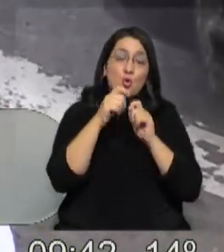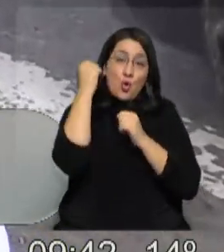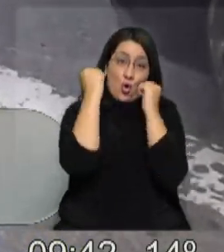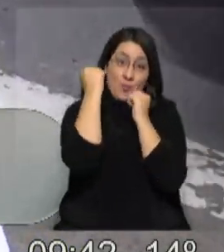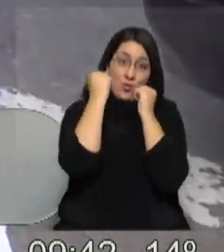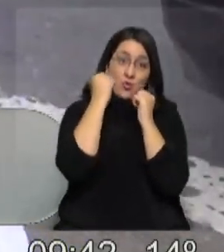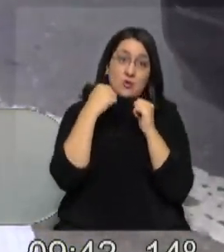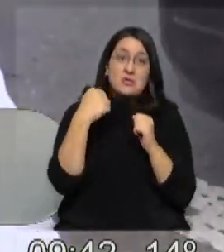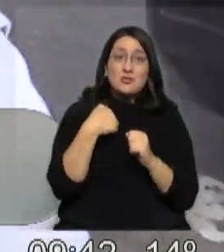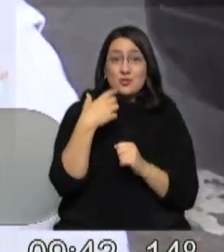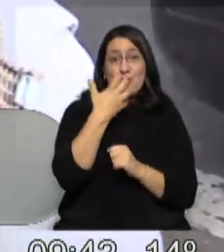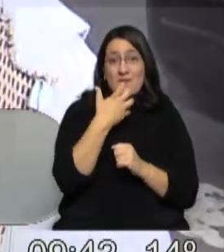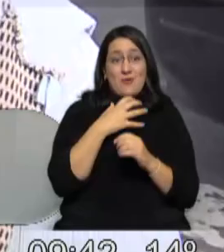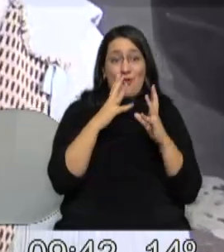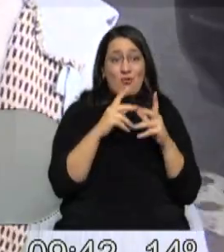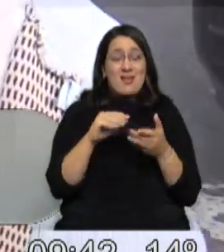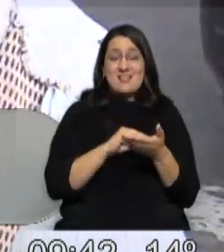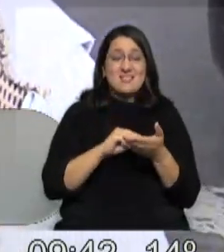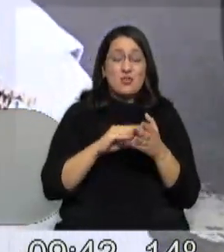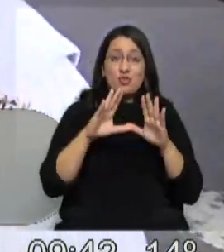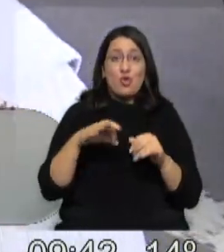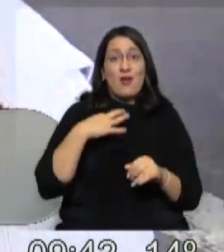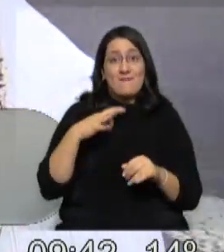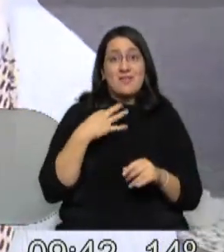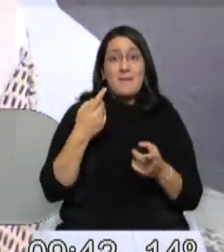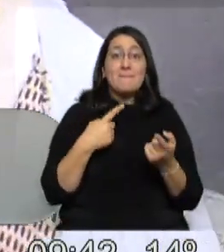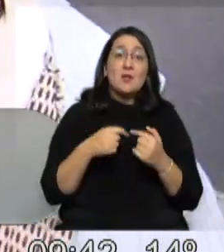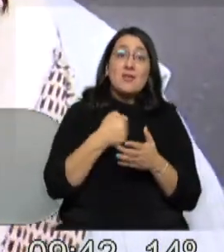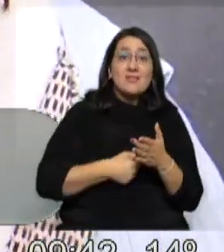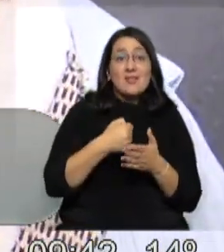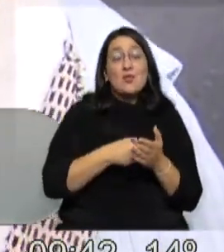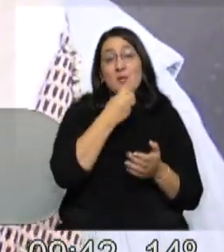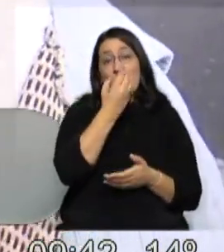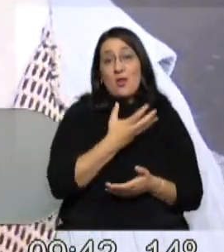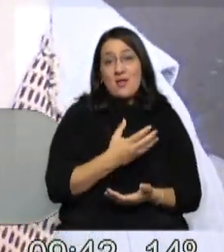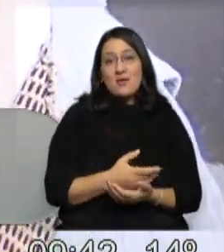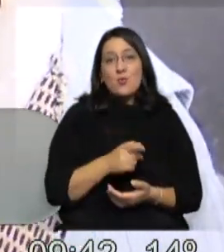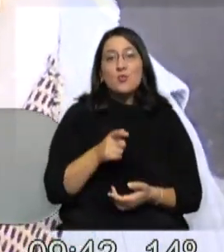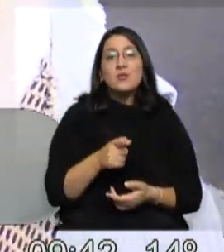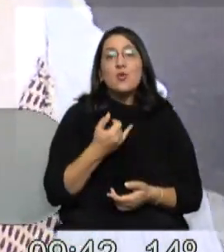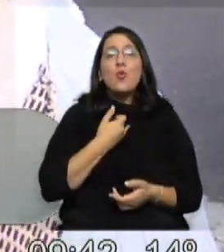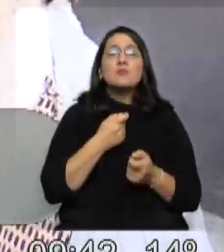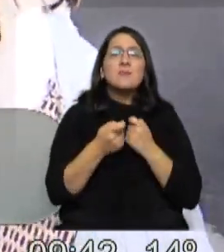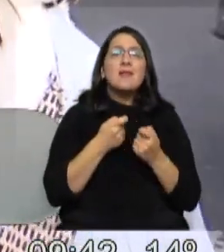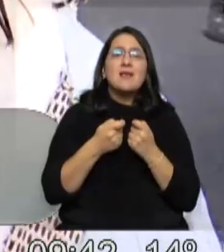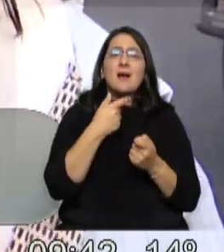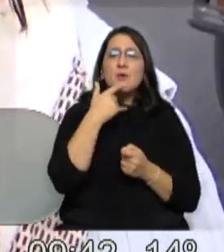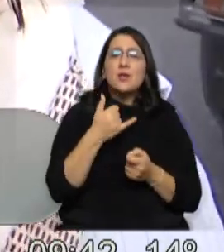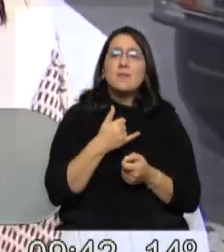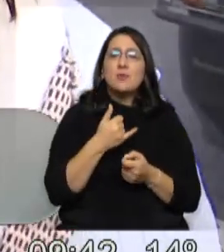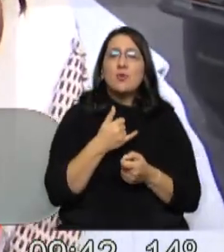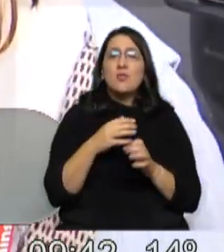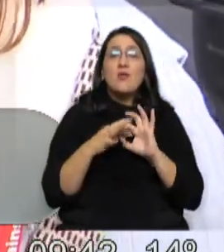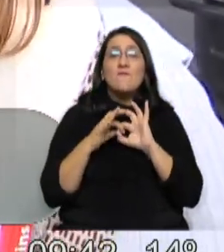diciendo que soy un desastre administrando todo en la vida, digamos, pero bueno, trato de mejorar día a día. ¿Usted cómo se maneja, por ejemplo, desde